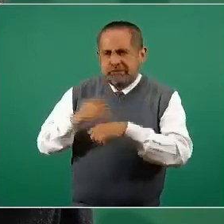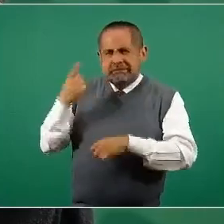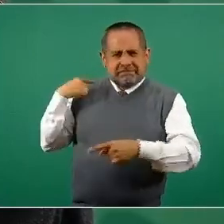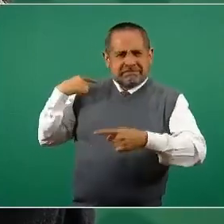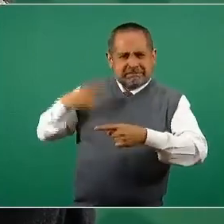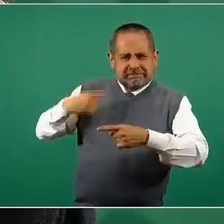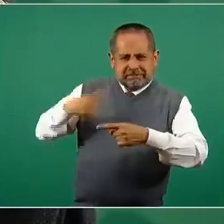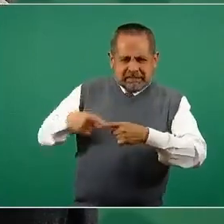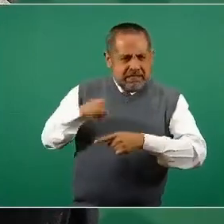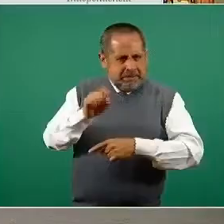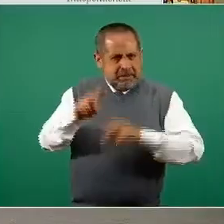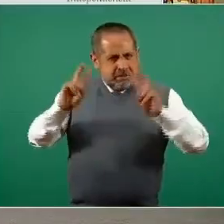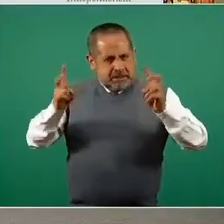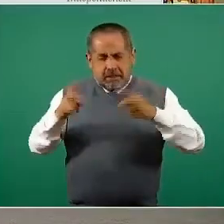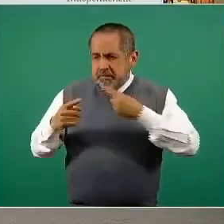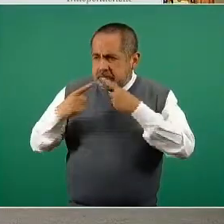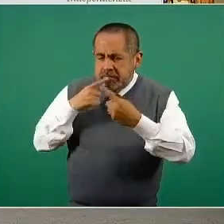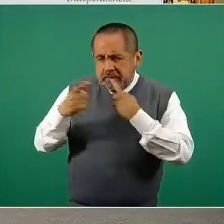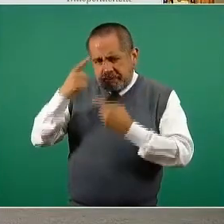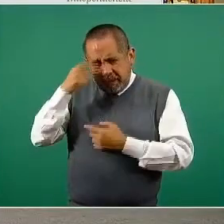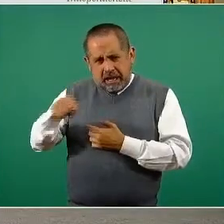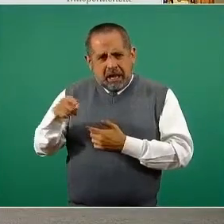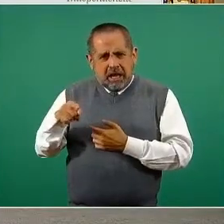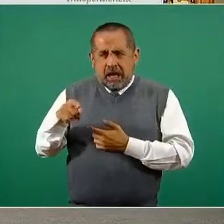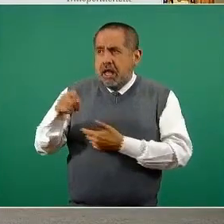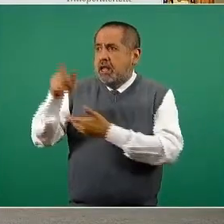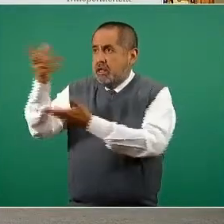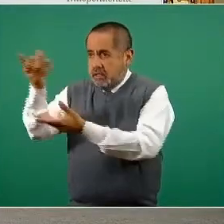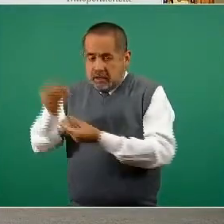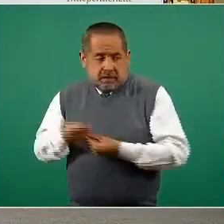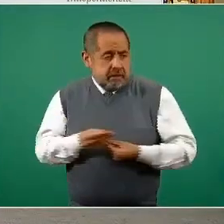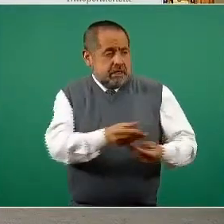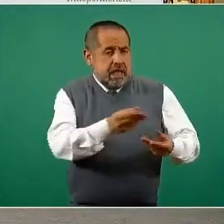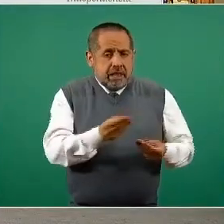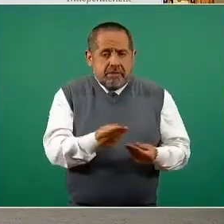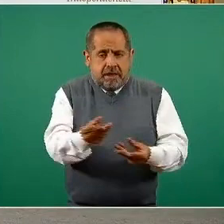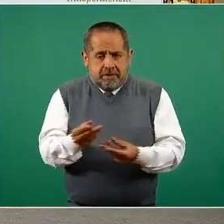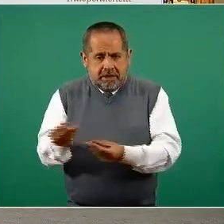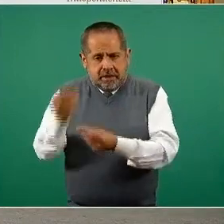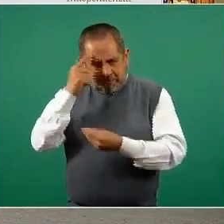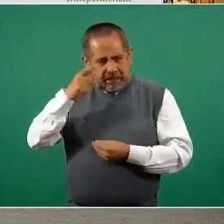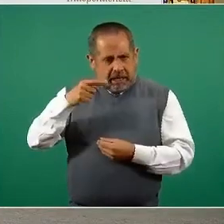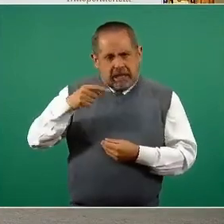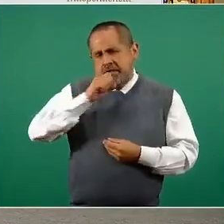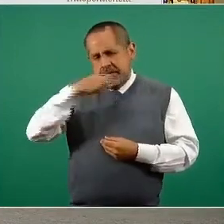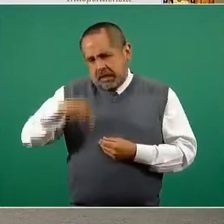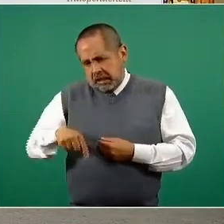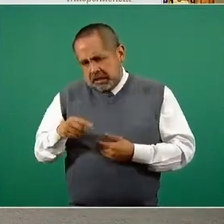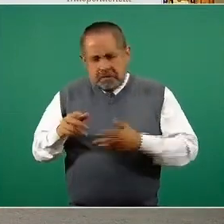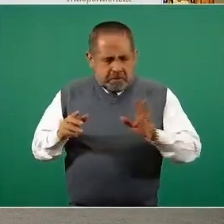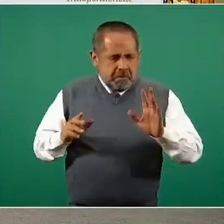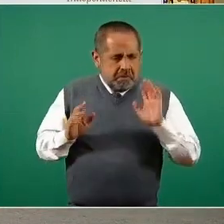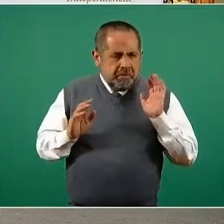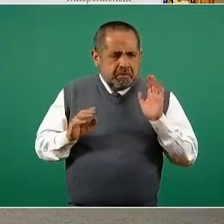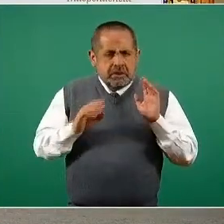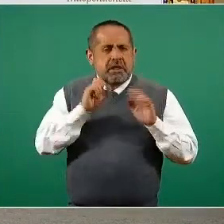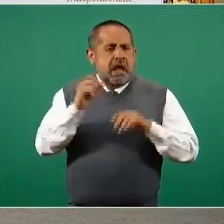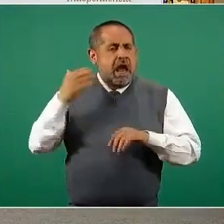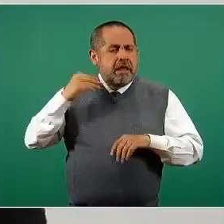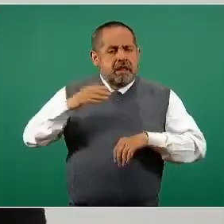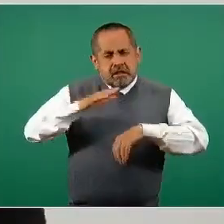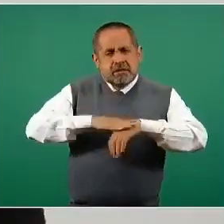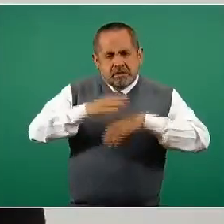en este marco, no solamente para efectos de la proveeduría que debe llegar en su momento al país y que se ha anunciado inclusive en